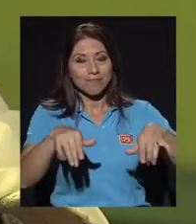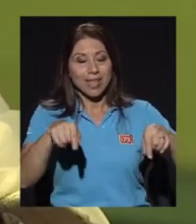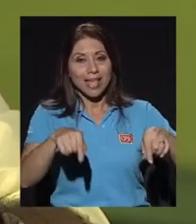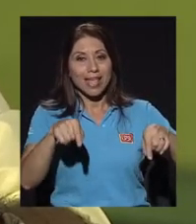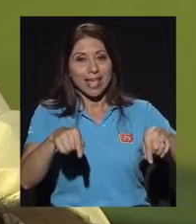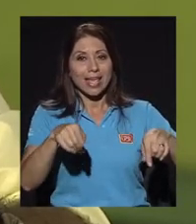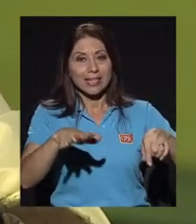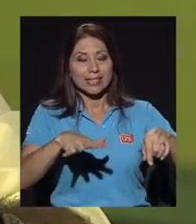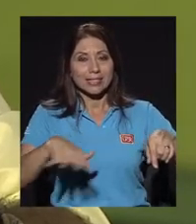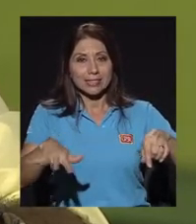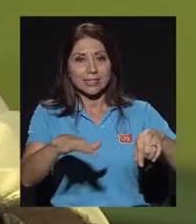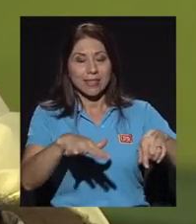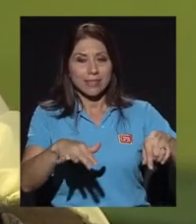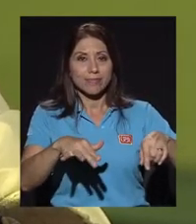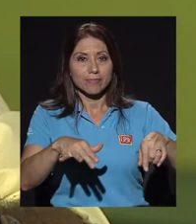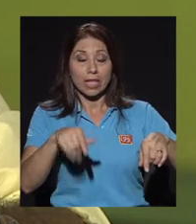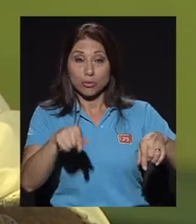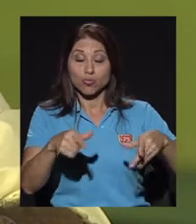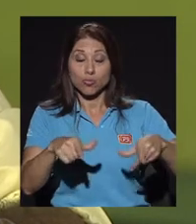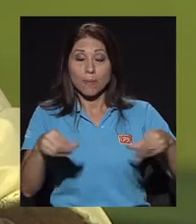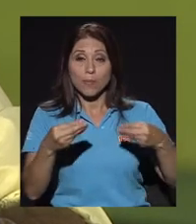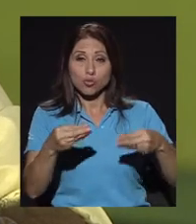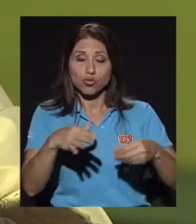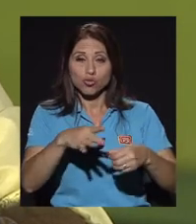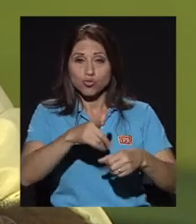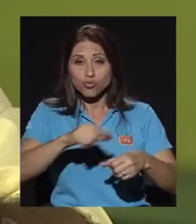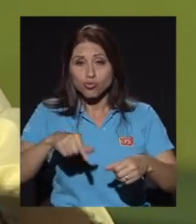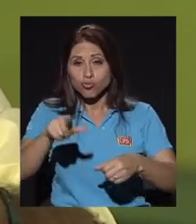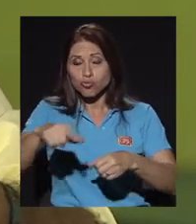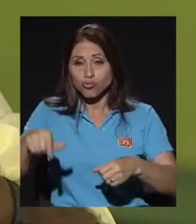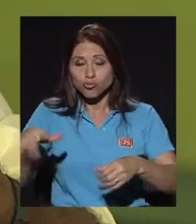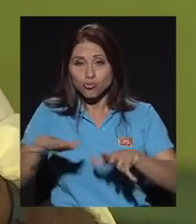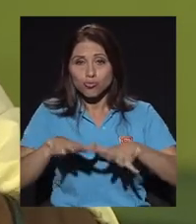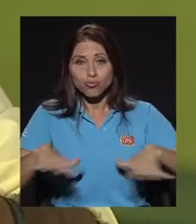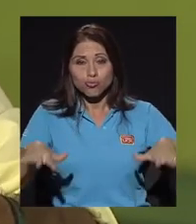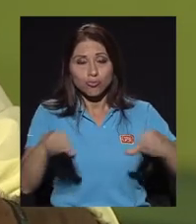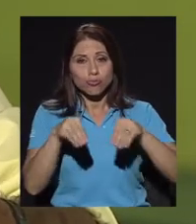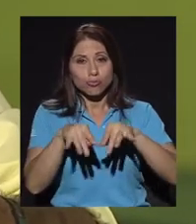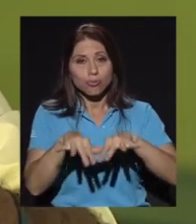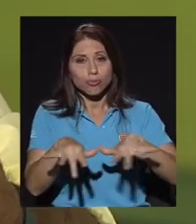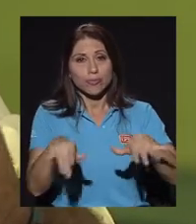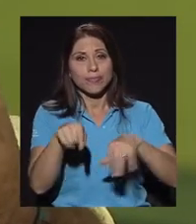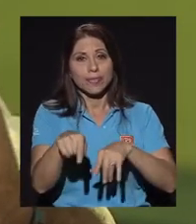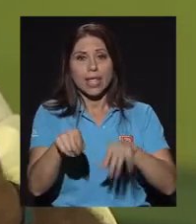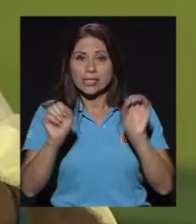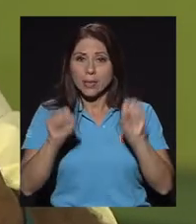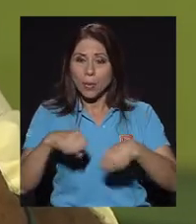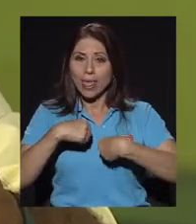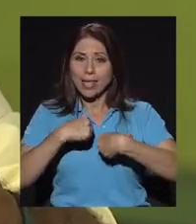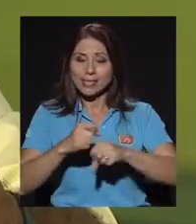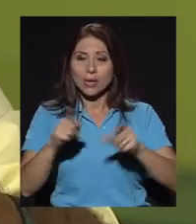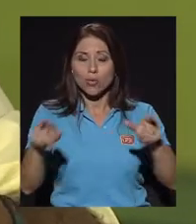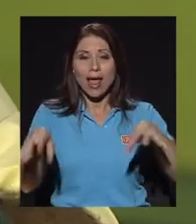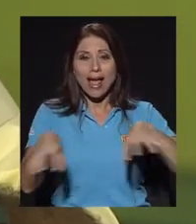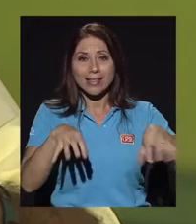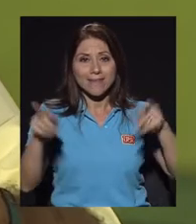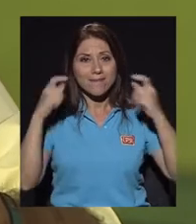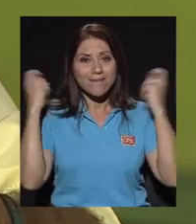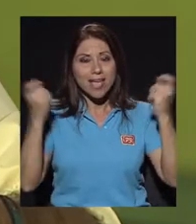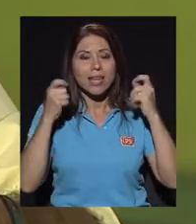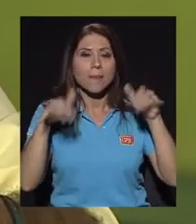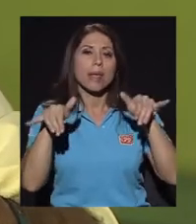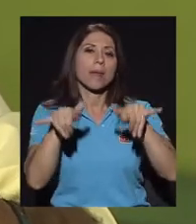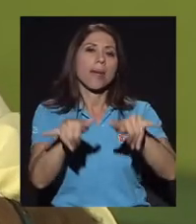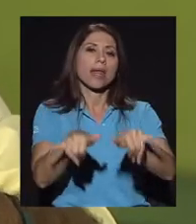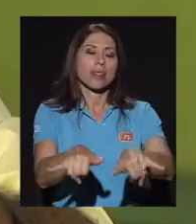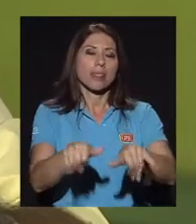de esta reserva acuífera, donde se pueda hacer una feria permanente, no una